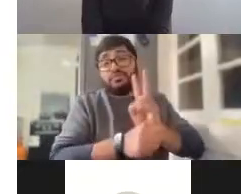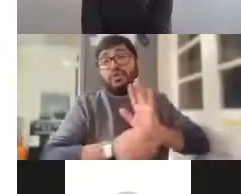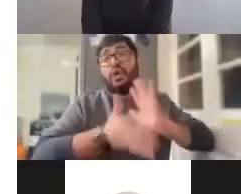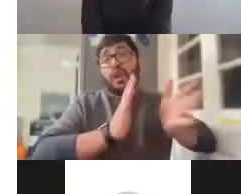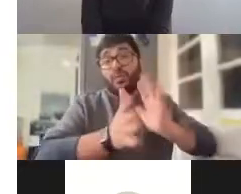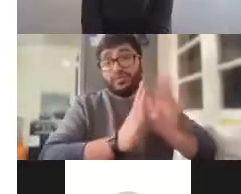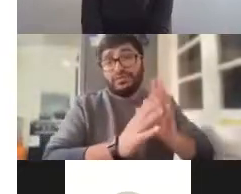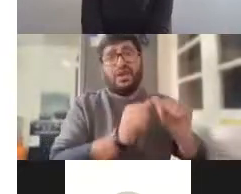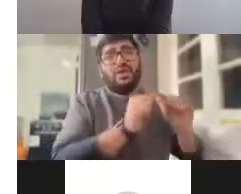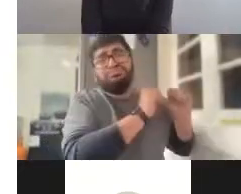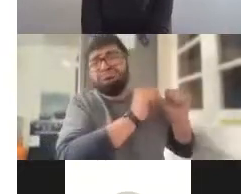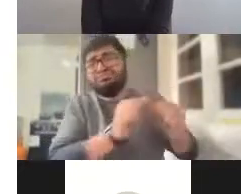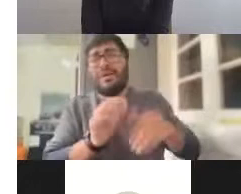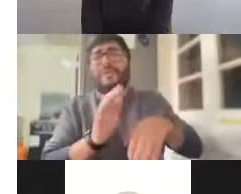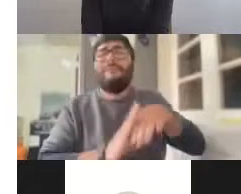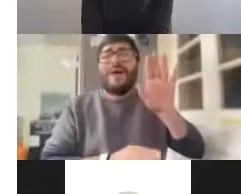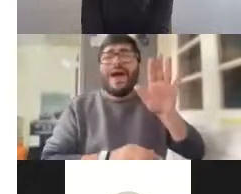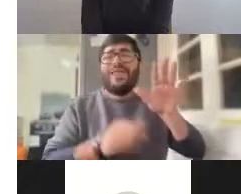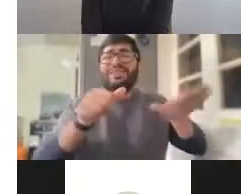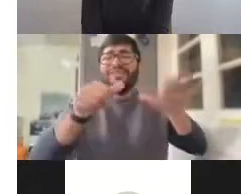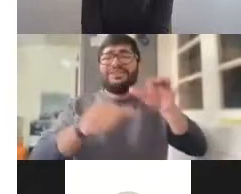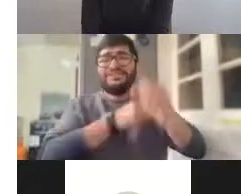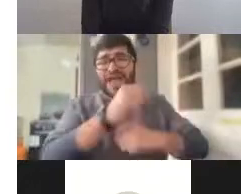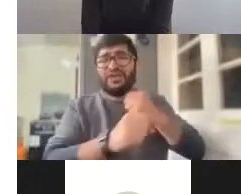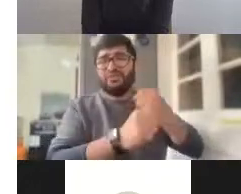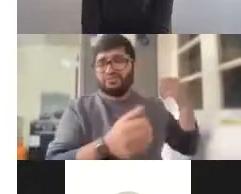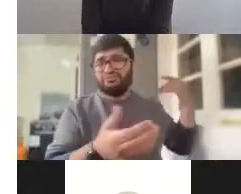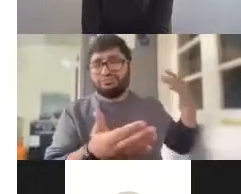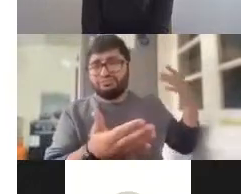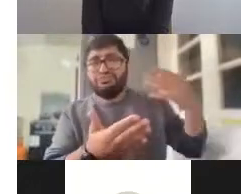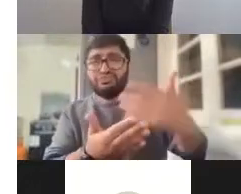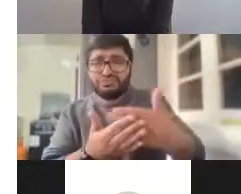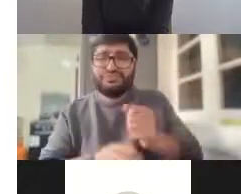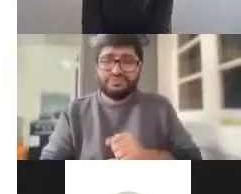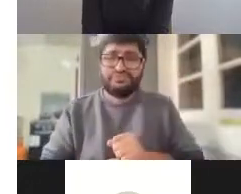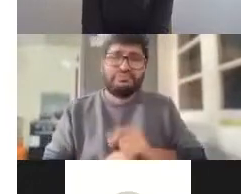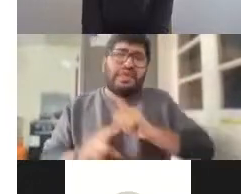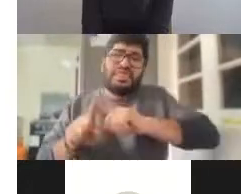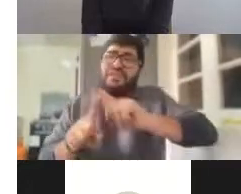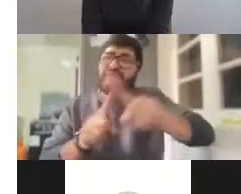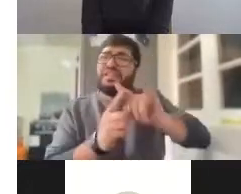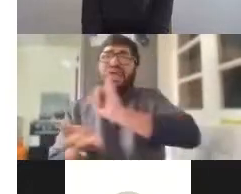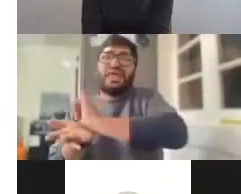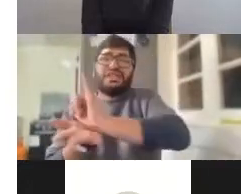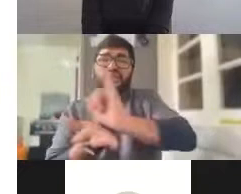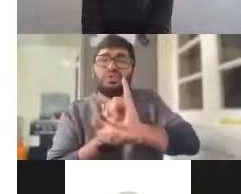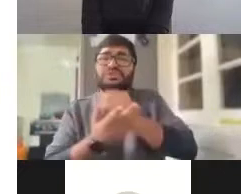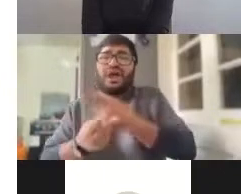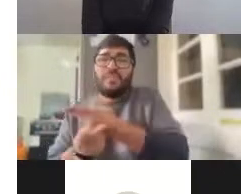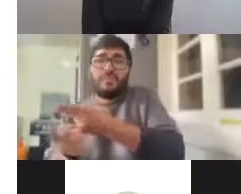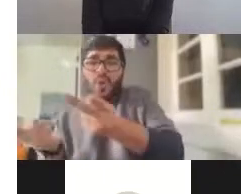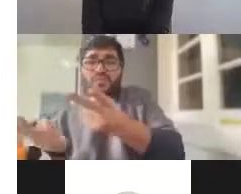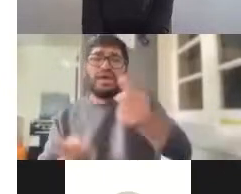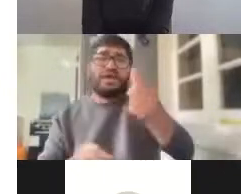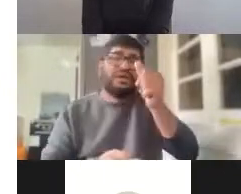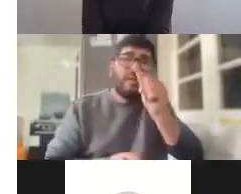lengua de señas. Yo soy persona sorda, soy profesor de lengua de señas, llevo más de 16 años de experiencia enseñando la lengua en